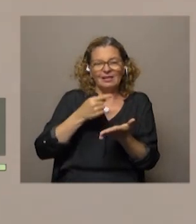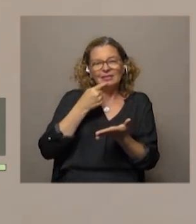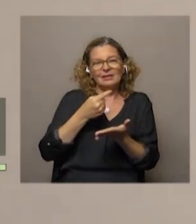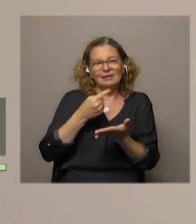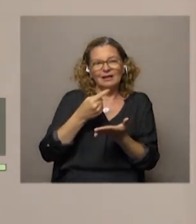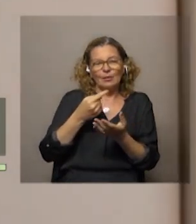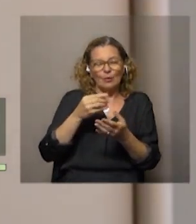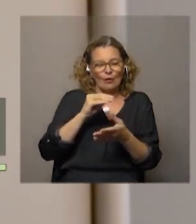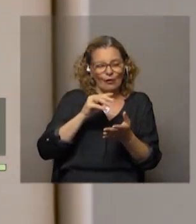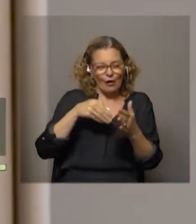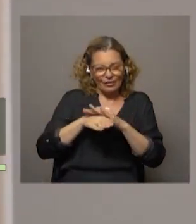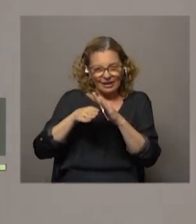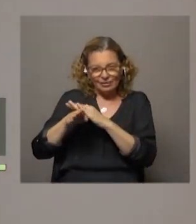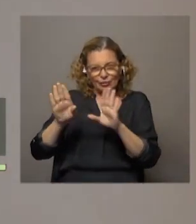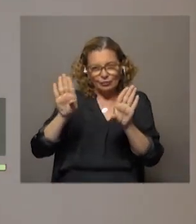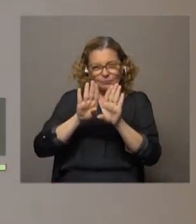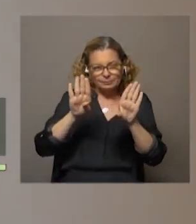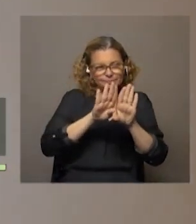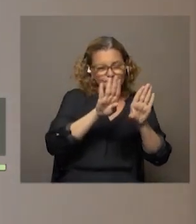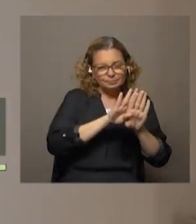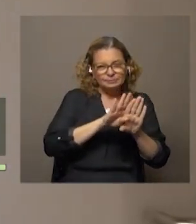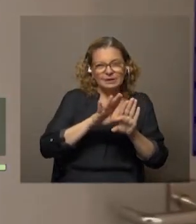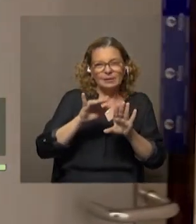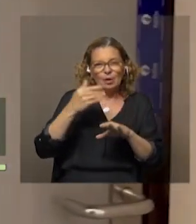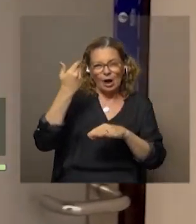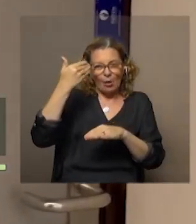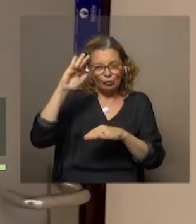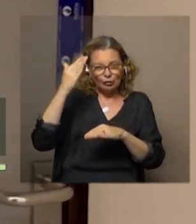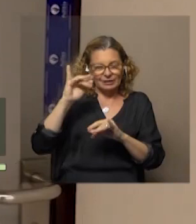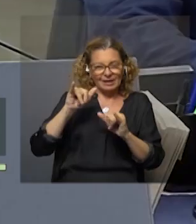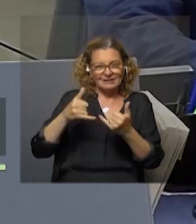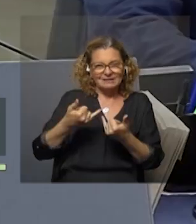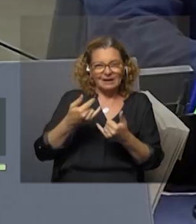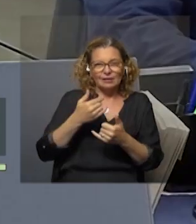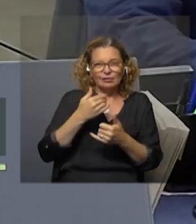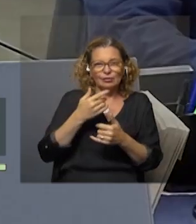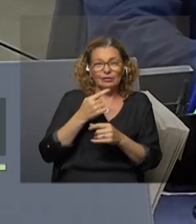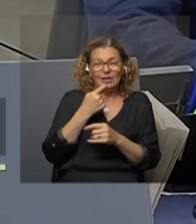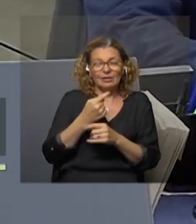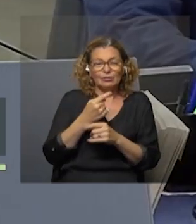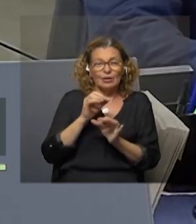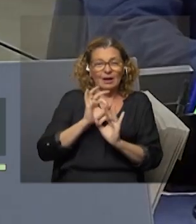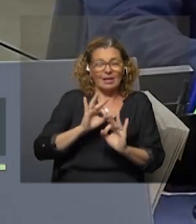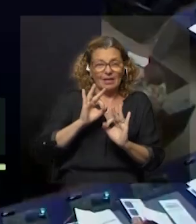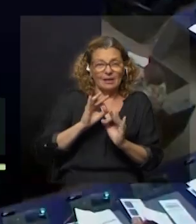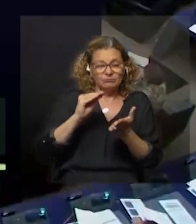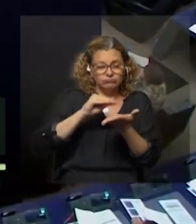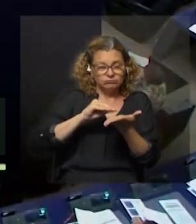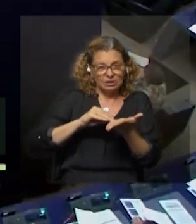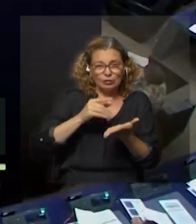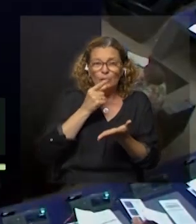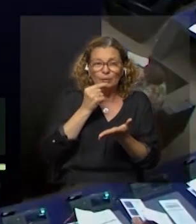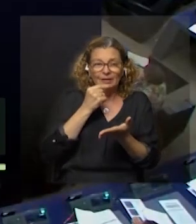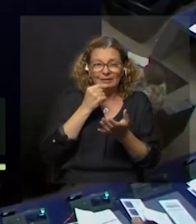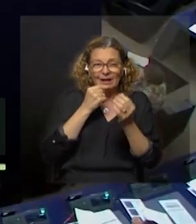cuyos despachos Ya habían sido sellados en Bruselas por las autoridades belgas Aunque Todavía no se ha producido sin embargo ningún registro policial